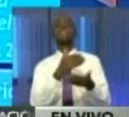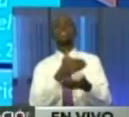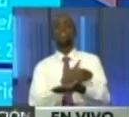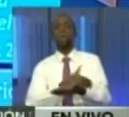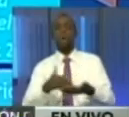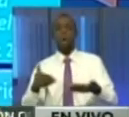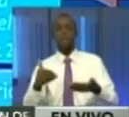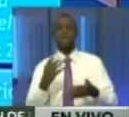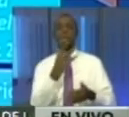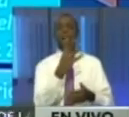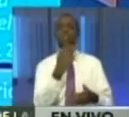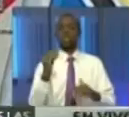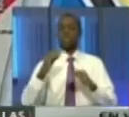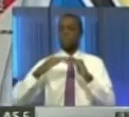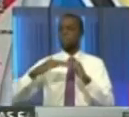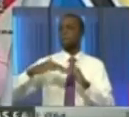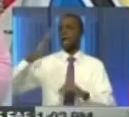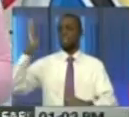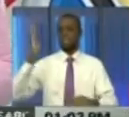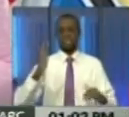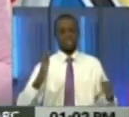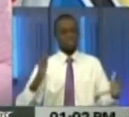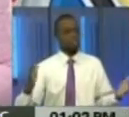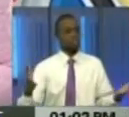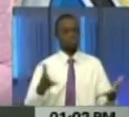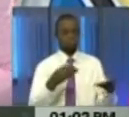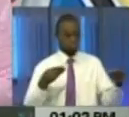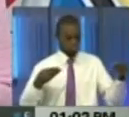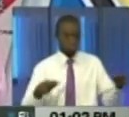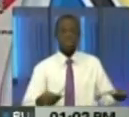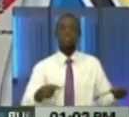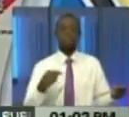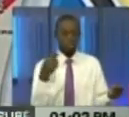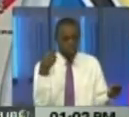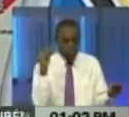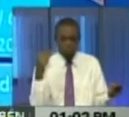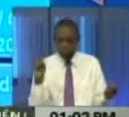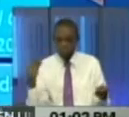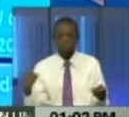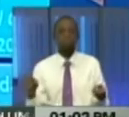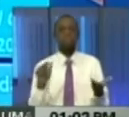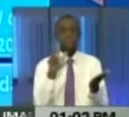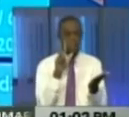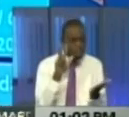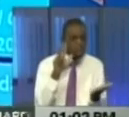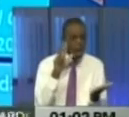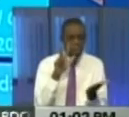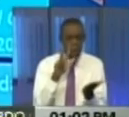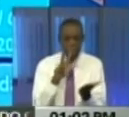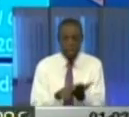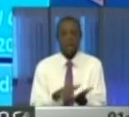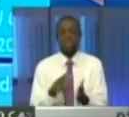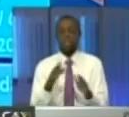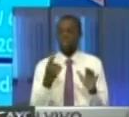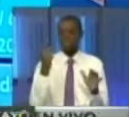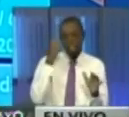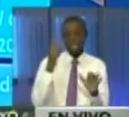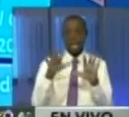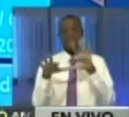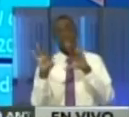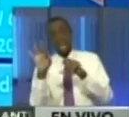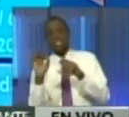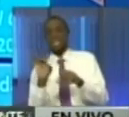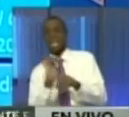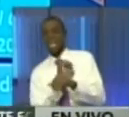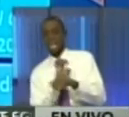2.436.083. Ahí se hizo el proceso de validación de firmas entre el 13 de enero al 13 de febrero,